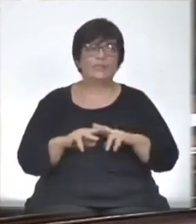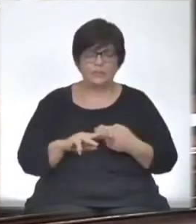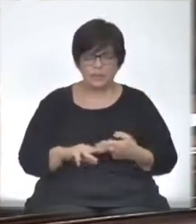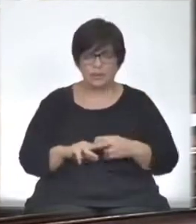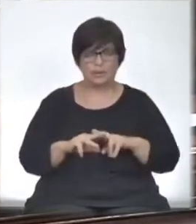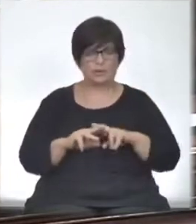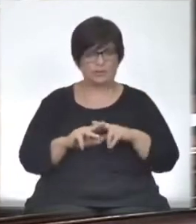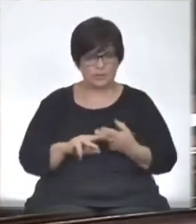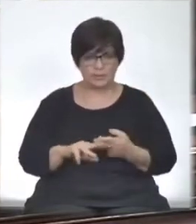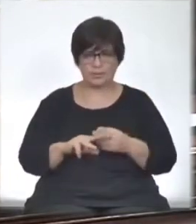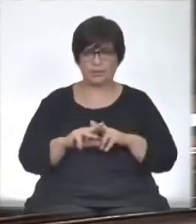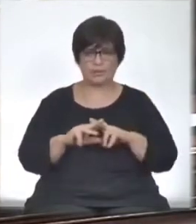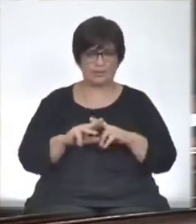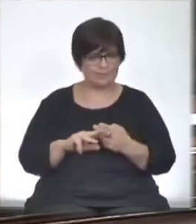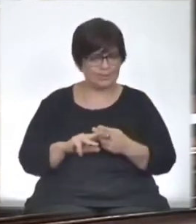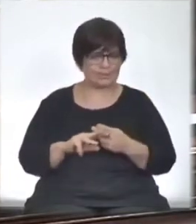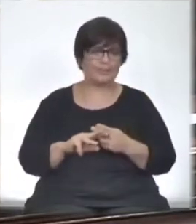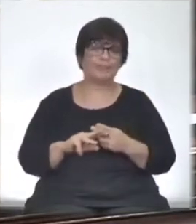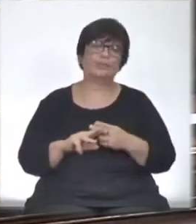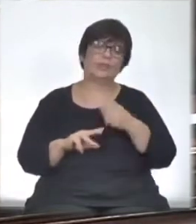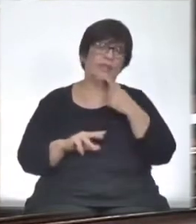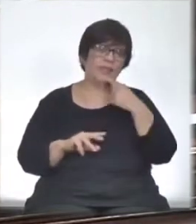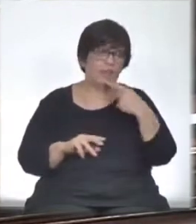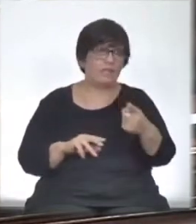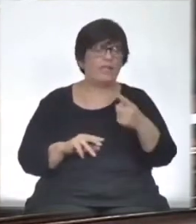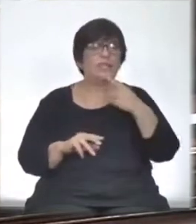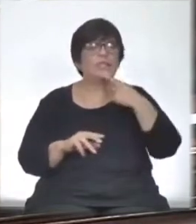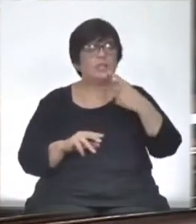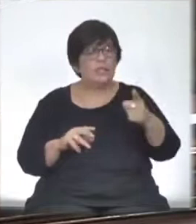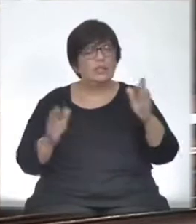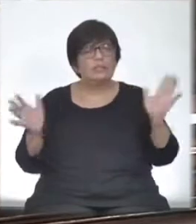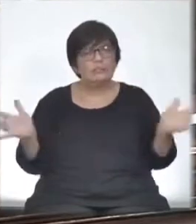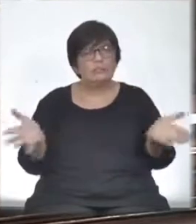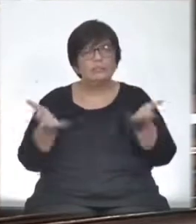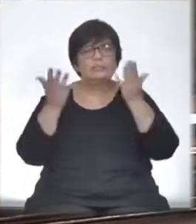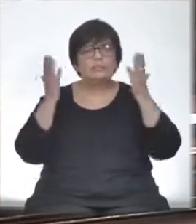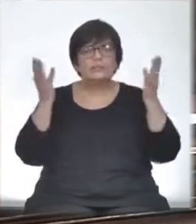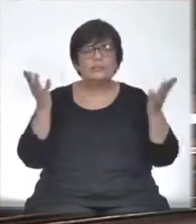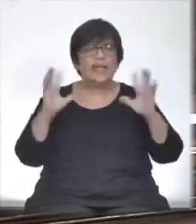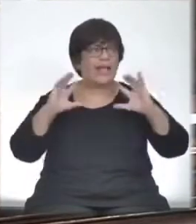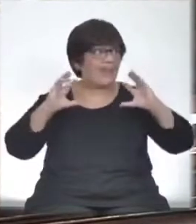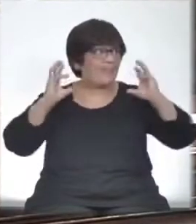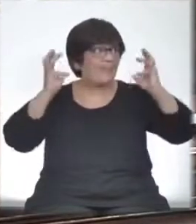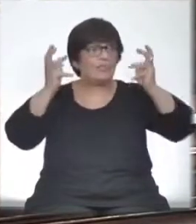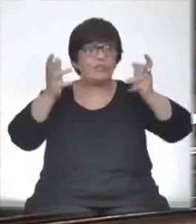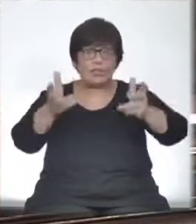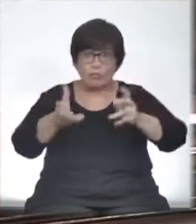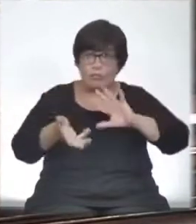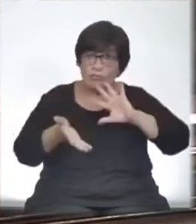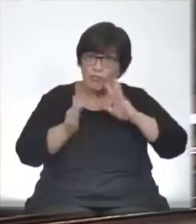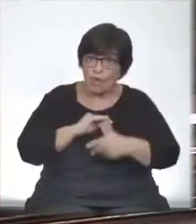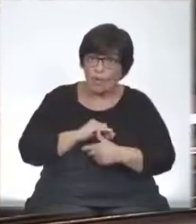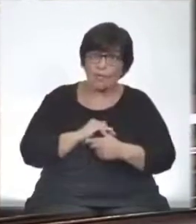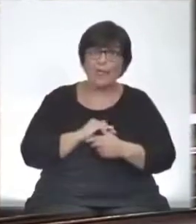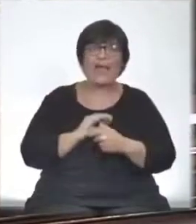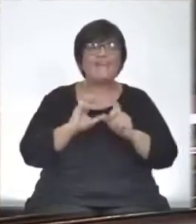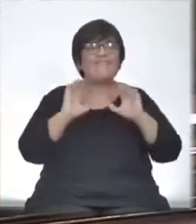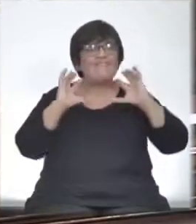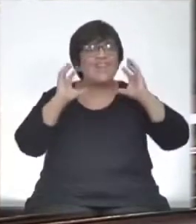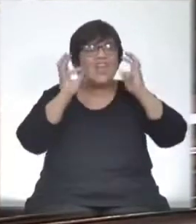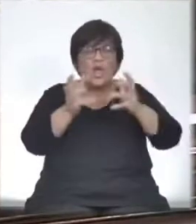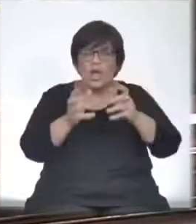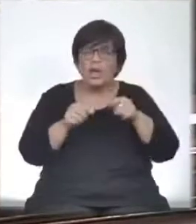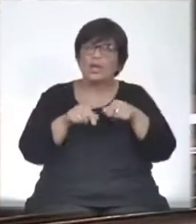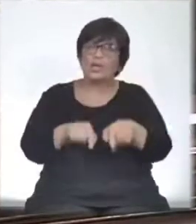repetidamente la prédica de que por métodos revolucionarios, por medios revolucionarios, por la